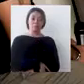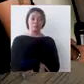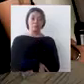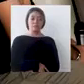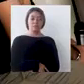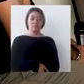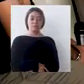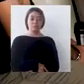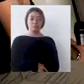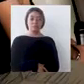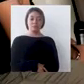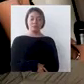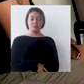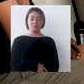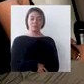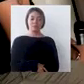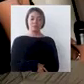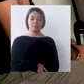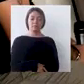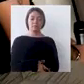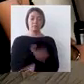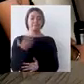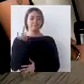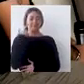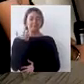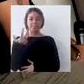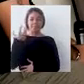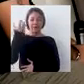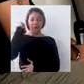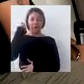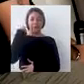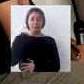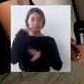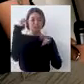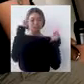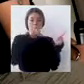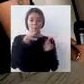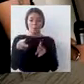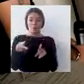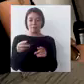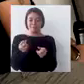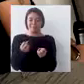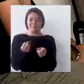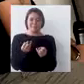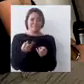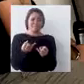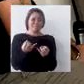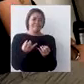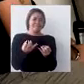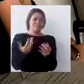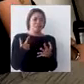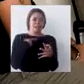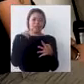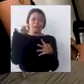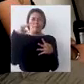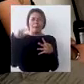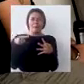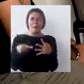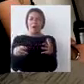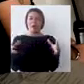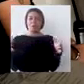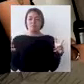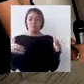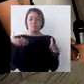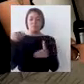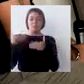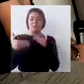Como te digo, al inicio el público era muy variado, se fue volviendo un poco más homogéneo a medida que